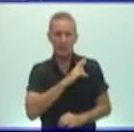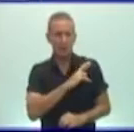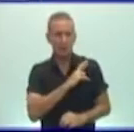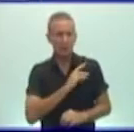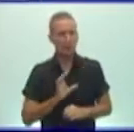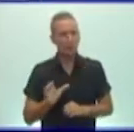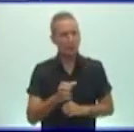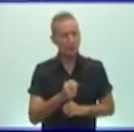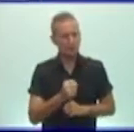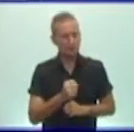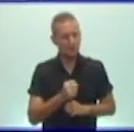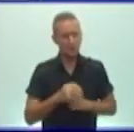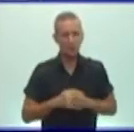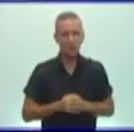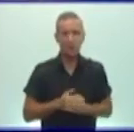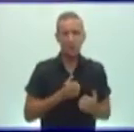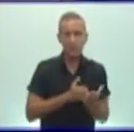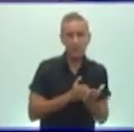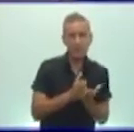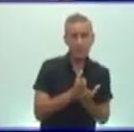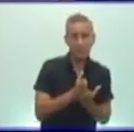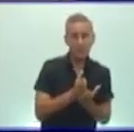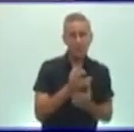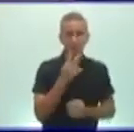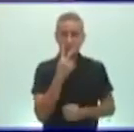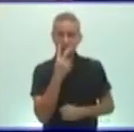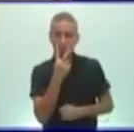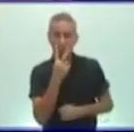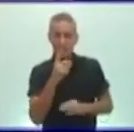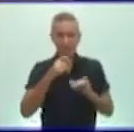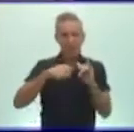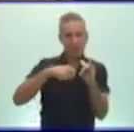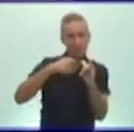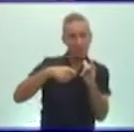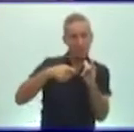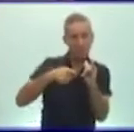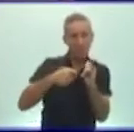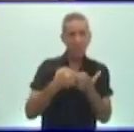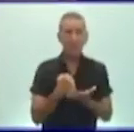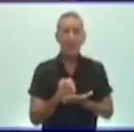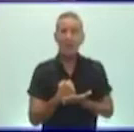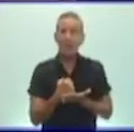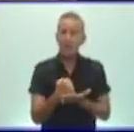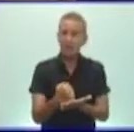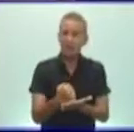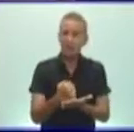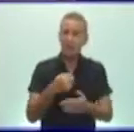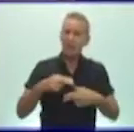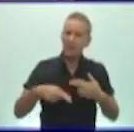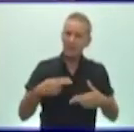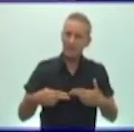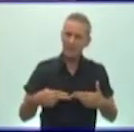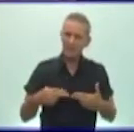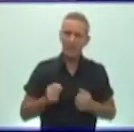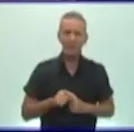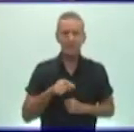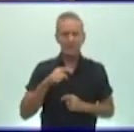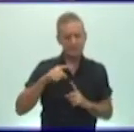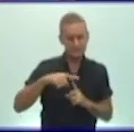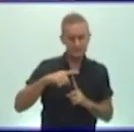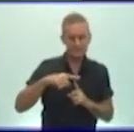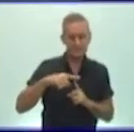a continuación les vamos a mostrar un video que les puede ayudar en la realización de esta